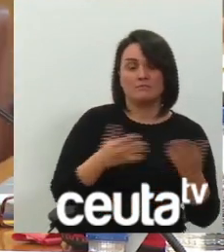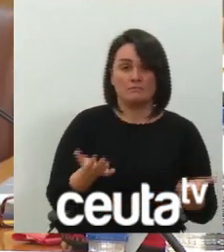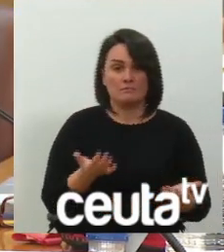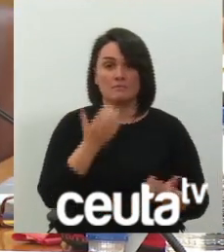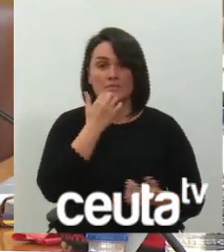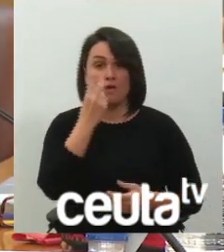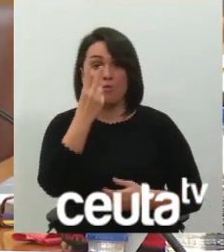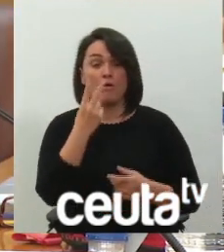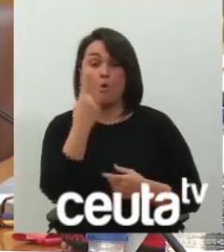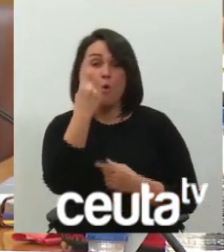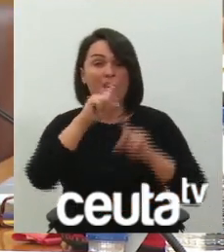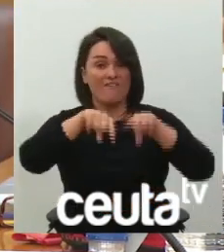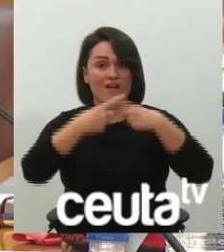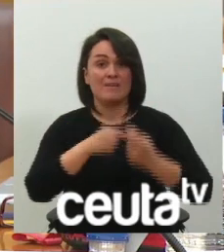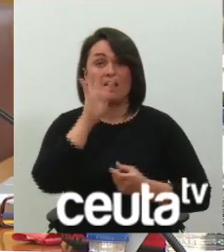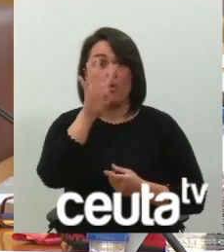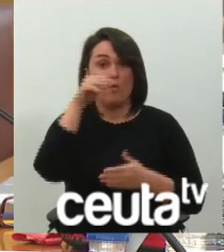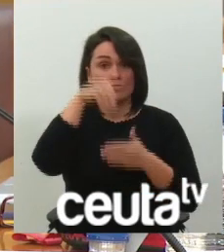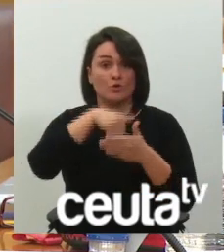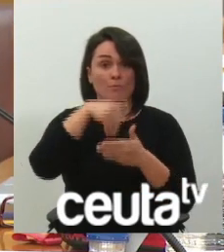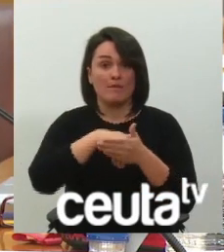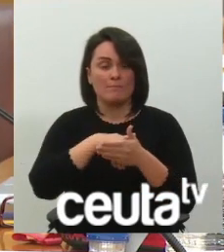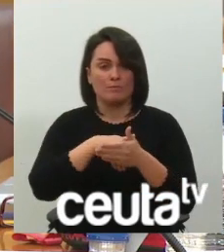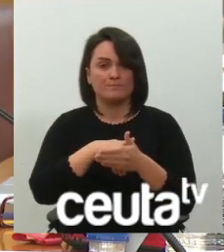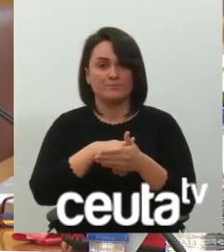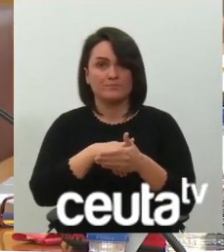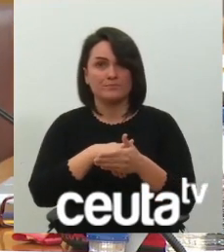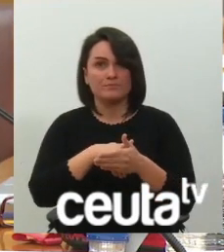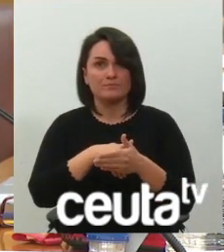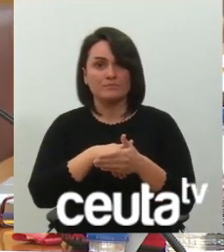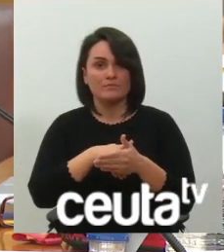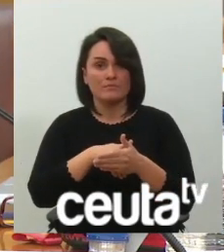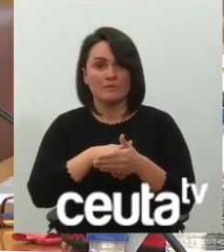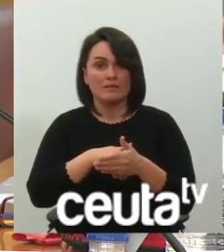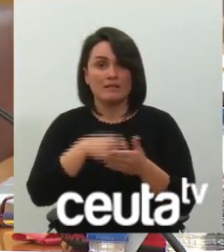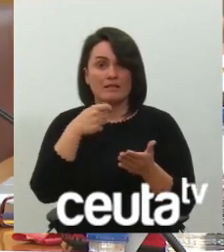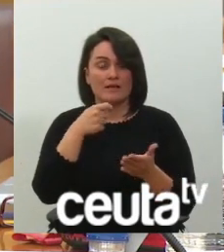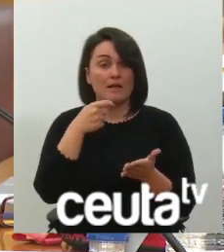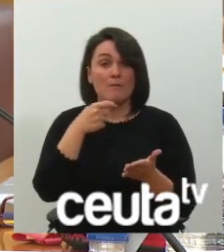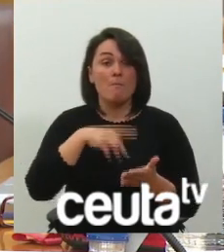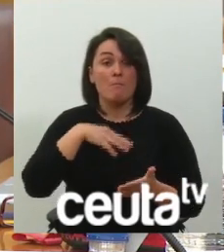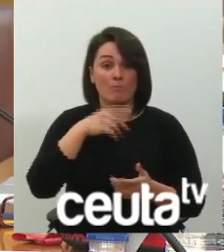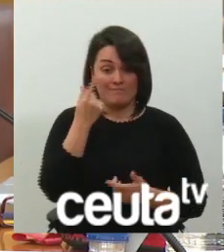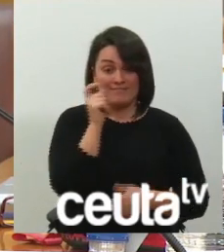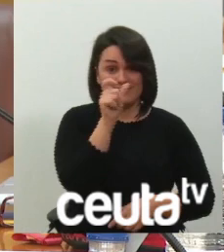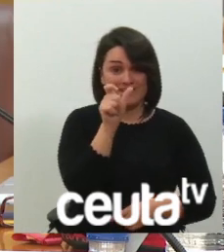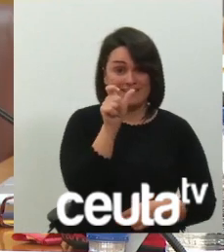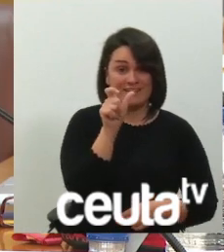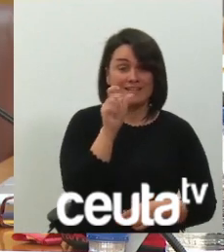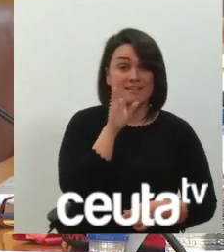vendida de ceuta se puede costear una semana de hotel en casi cualquier punto de la